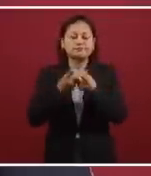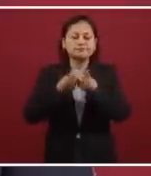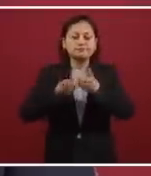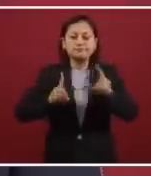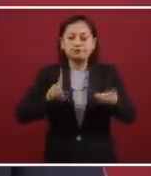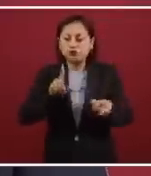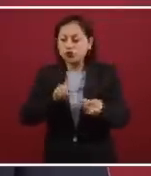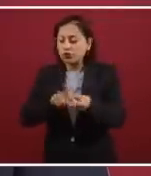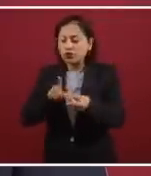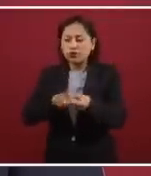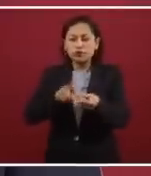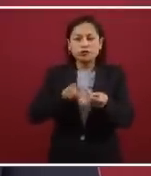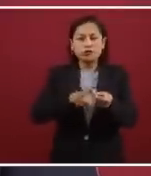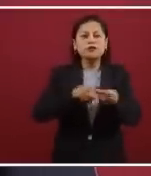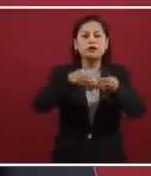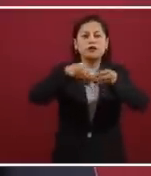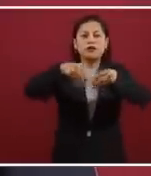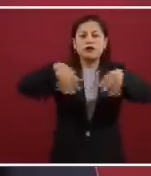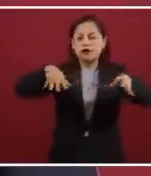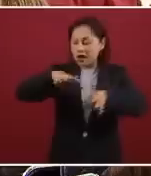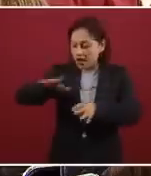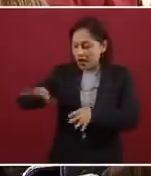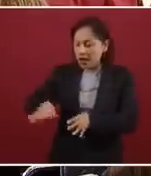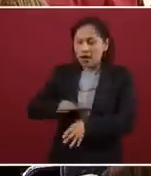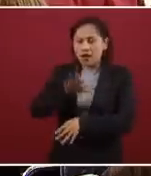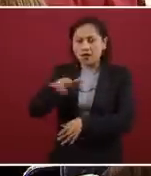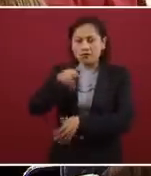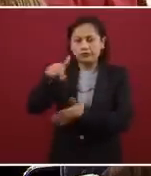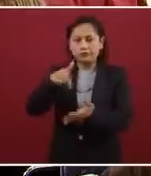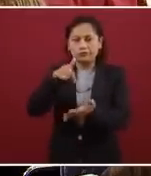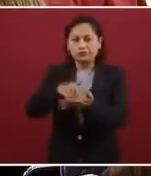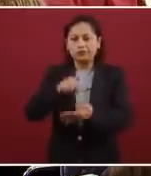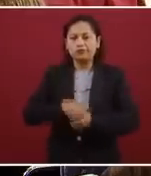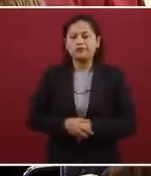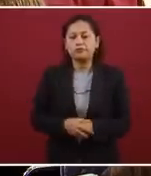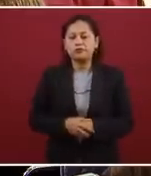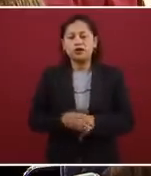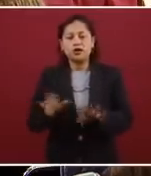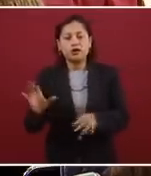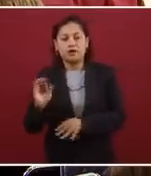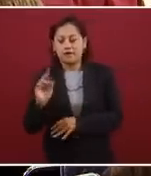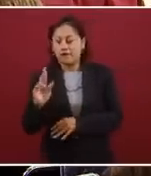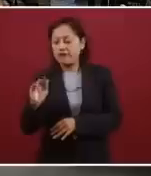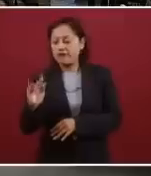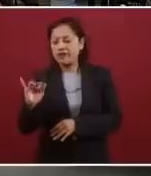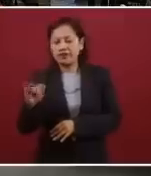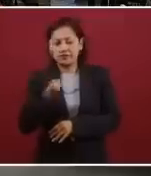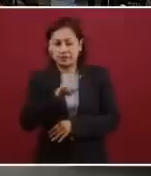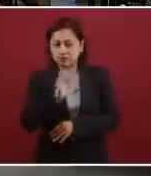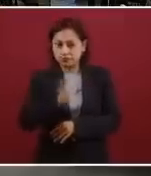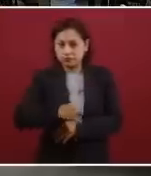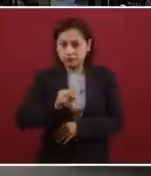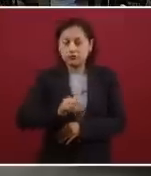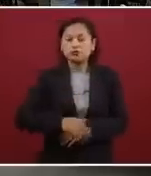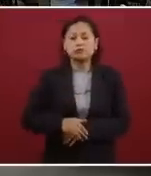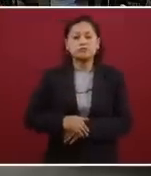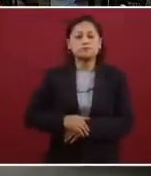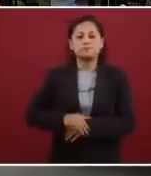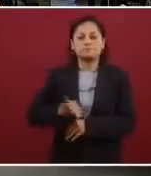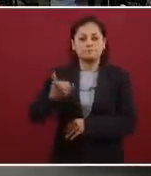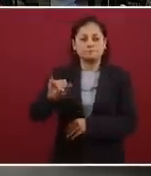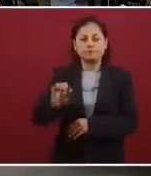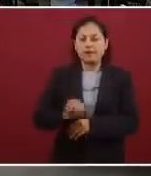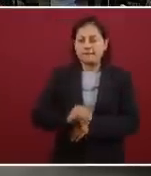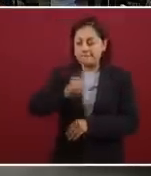Entonces, eso es lo que estamos procurando. ¿Y en materia de fracking, está en contra del fracking en México? Totalmente. Está prohibido el